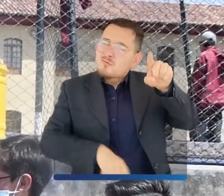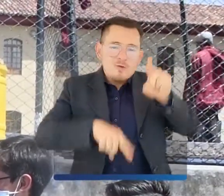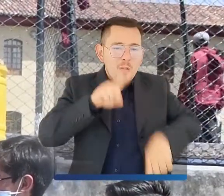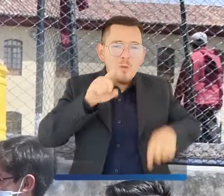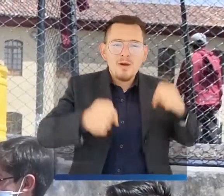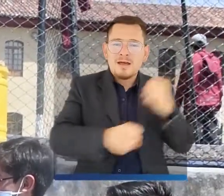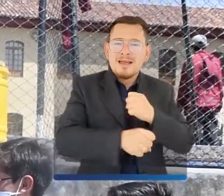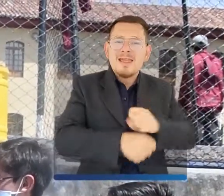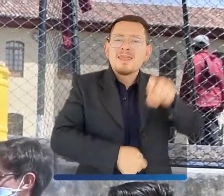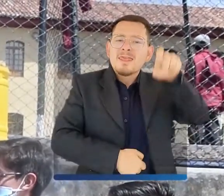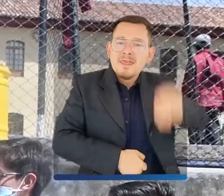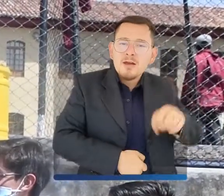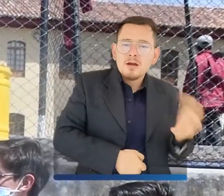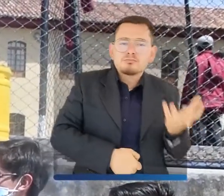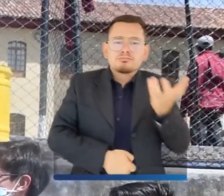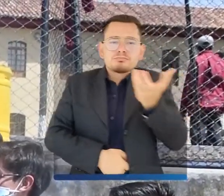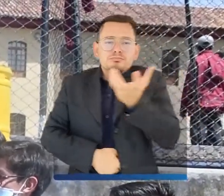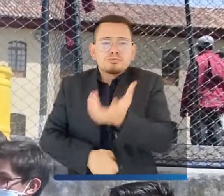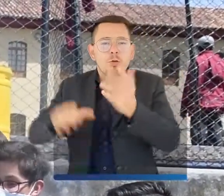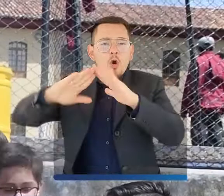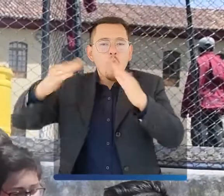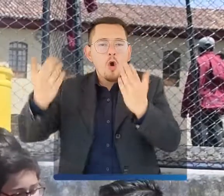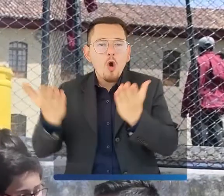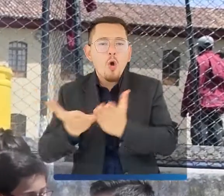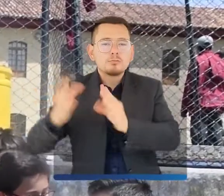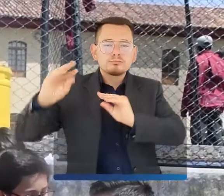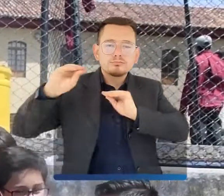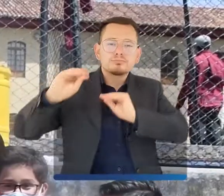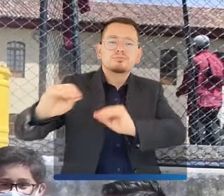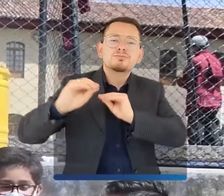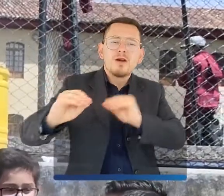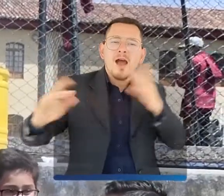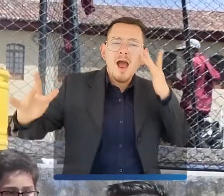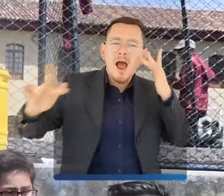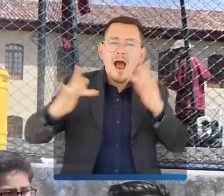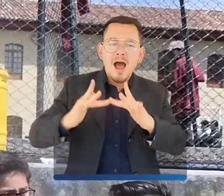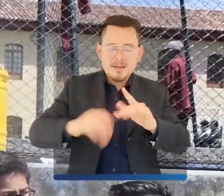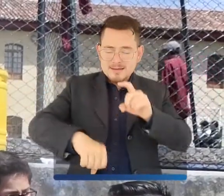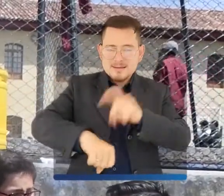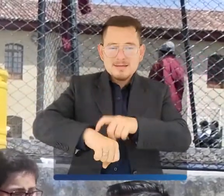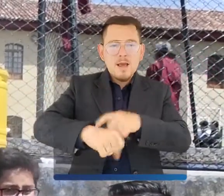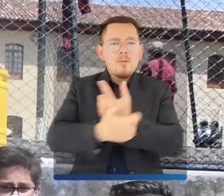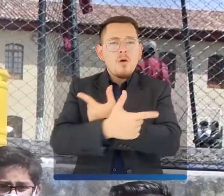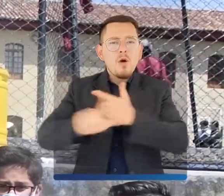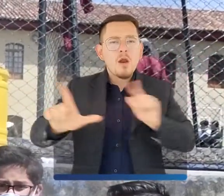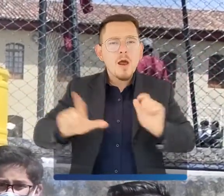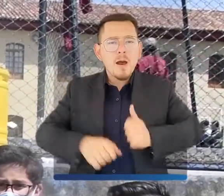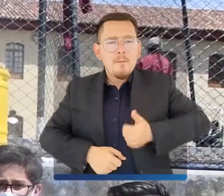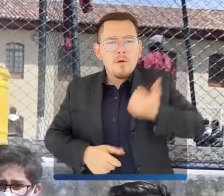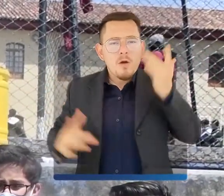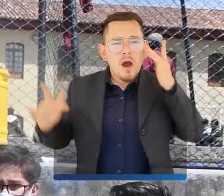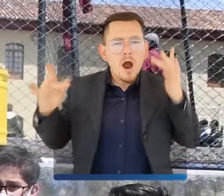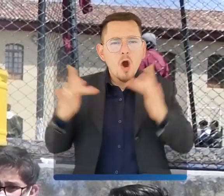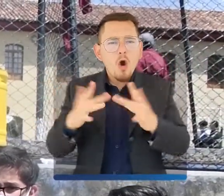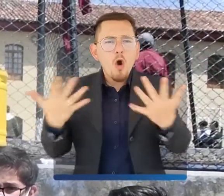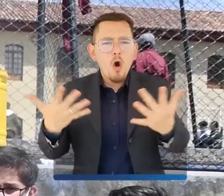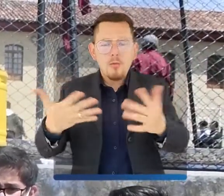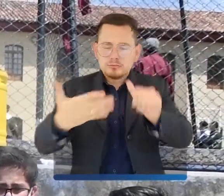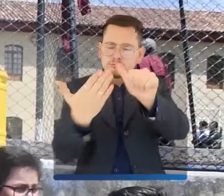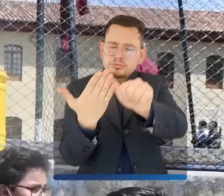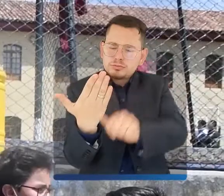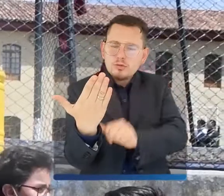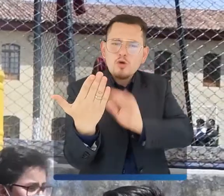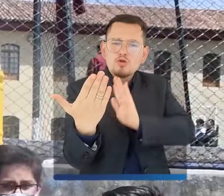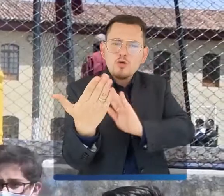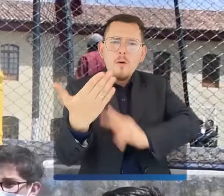pero mi mamá me dice que no, que porque es peligroso. ¿Y tú? Igual, pero como que una avenida acá nomás. Entonces es más difícil pasar así. Bici, pero